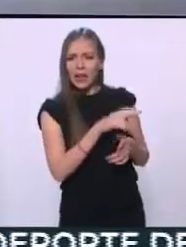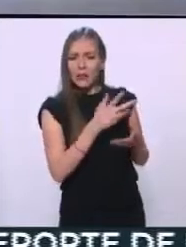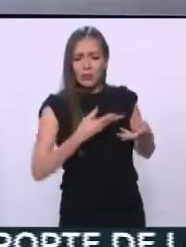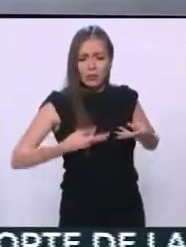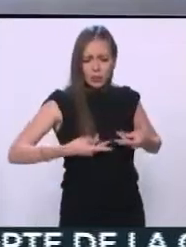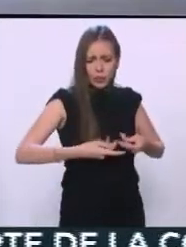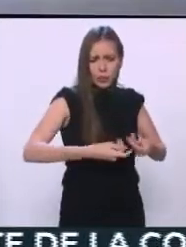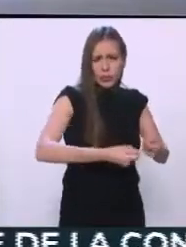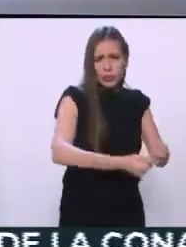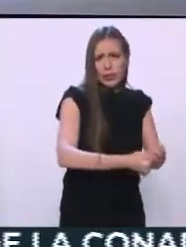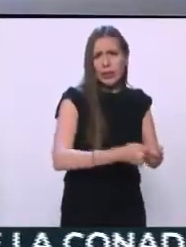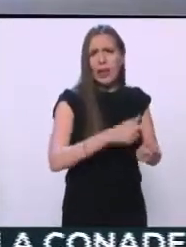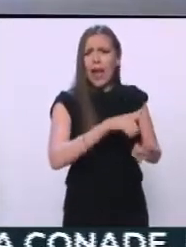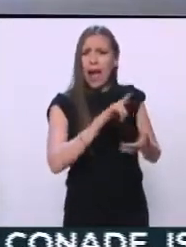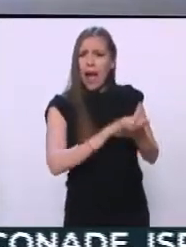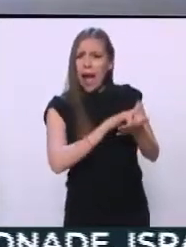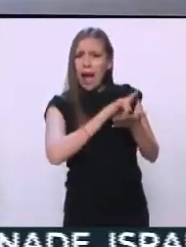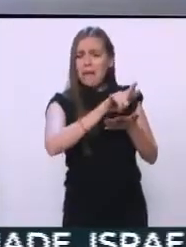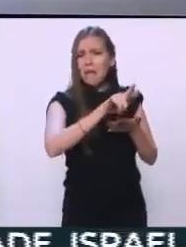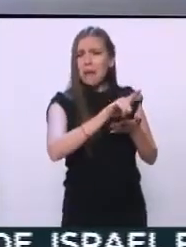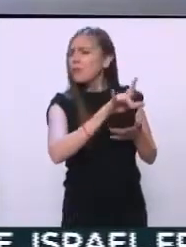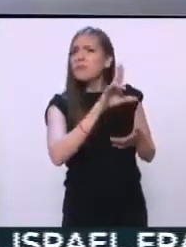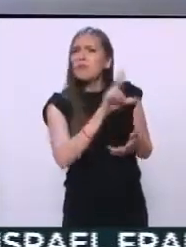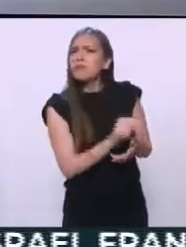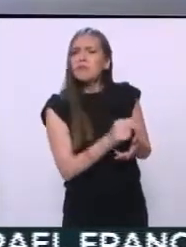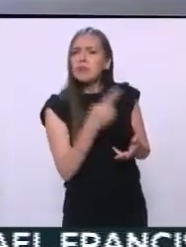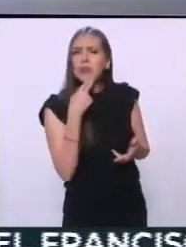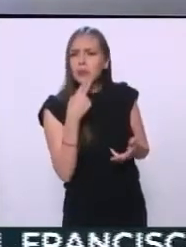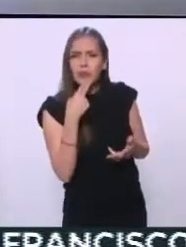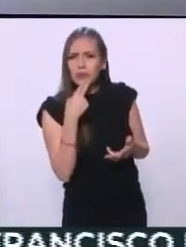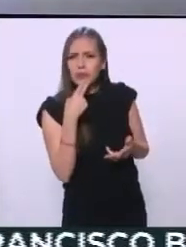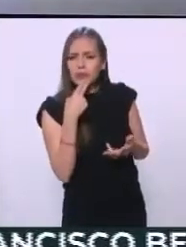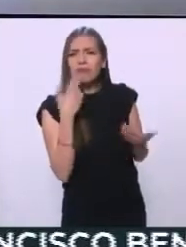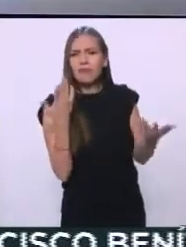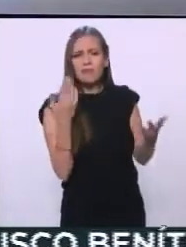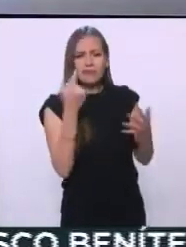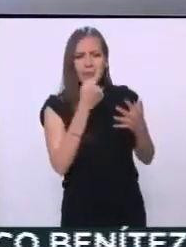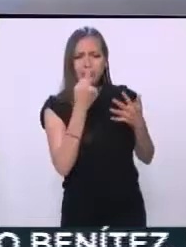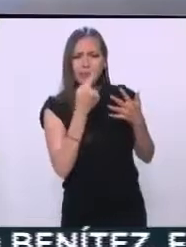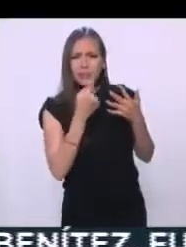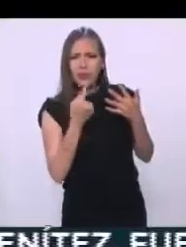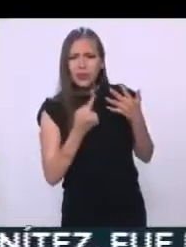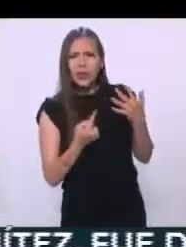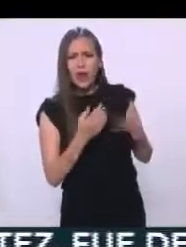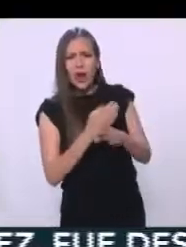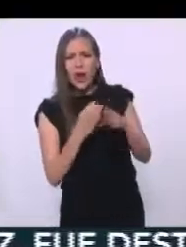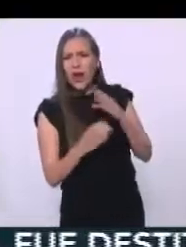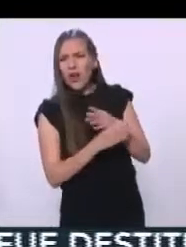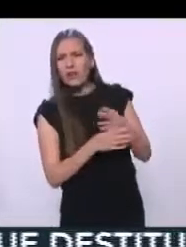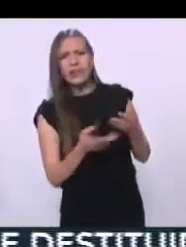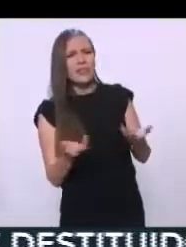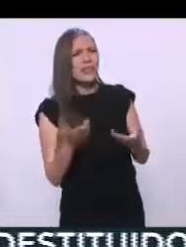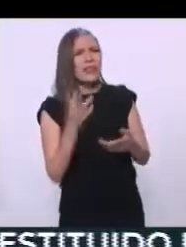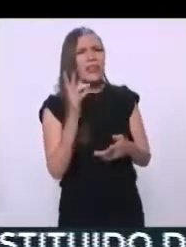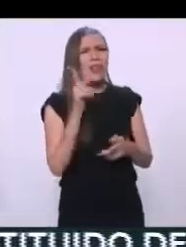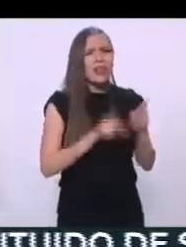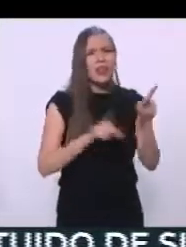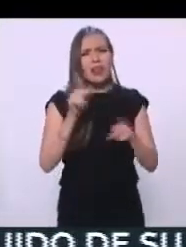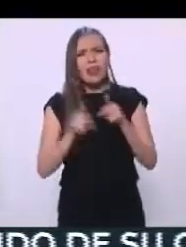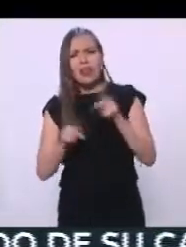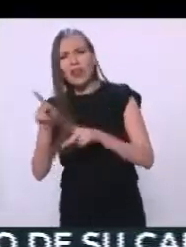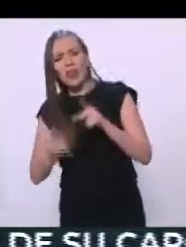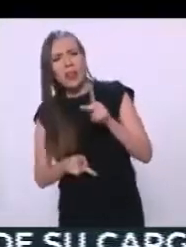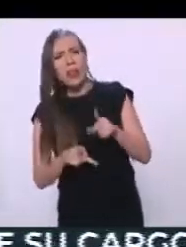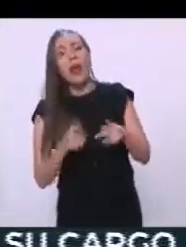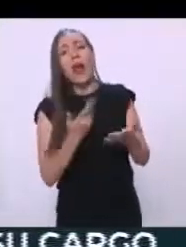siquiera usó? Entonces era como bastante absurdo, y creo que todas esas cabitos sueltos que han ido quedando, pues ahorita cobran